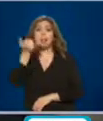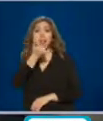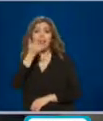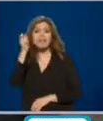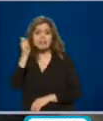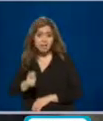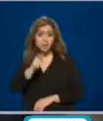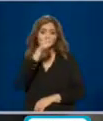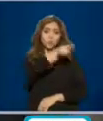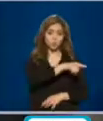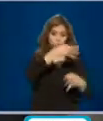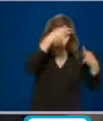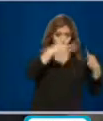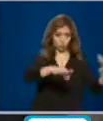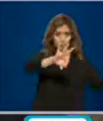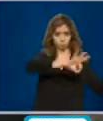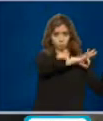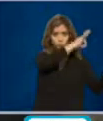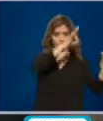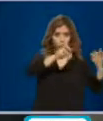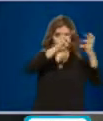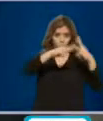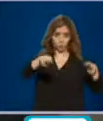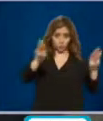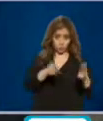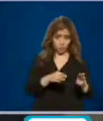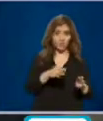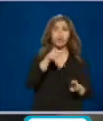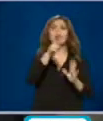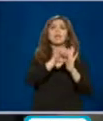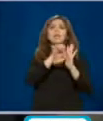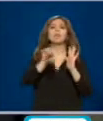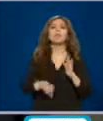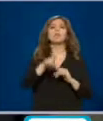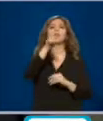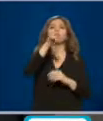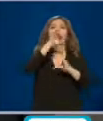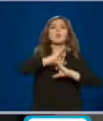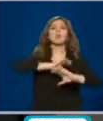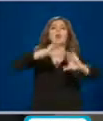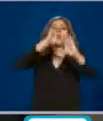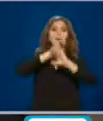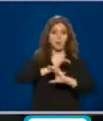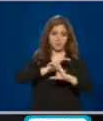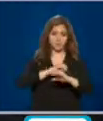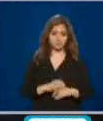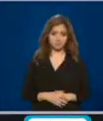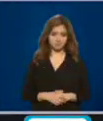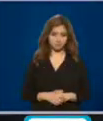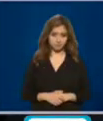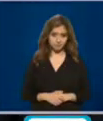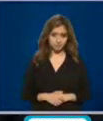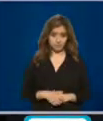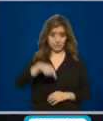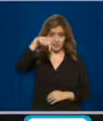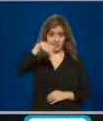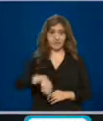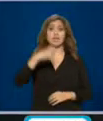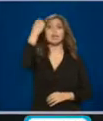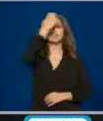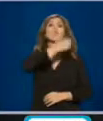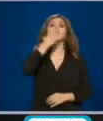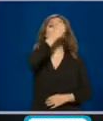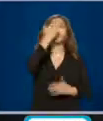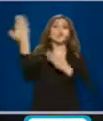otra cosa es que usted sea un mariachi, o sea, un cantante folclórico. En esta escuela estudian los